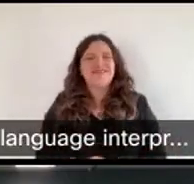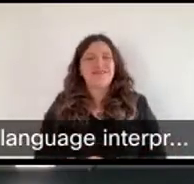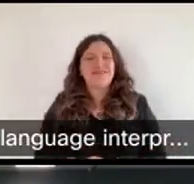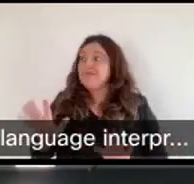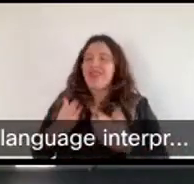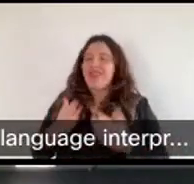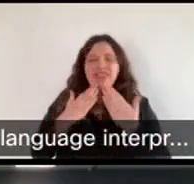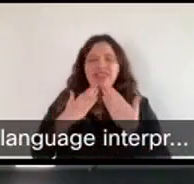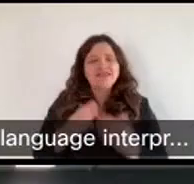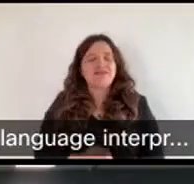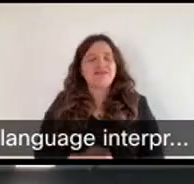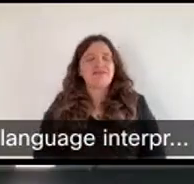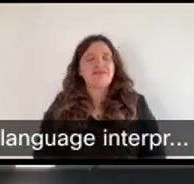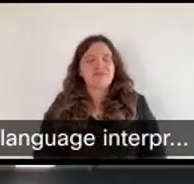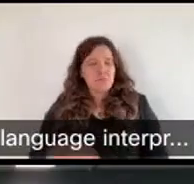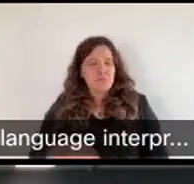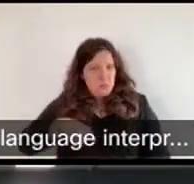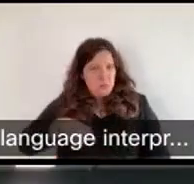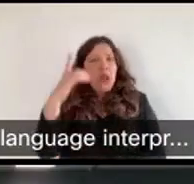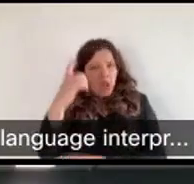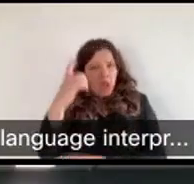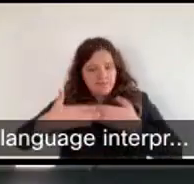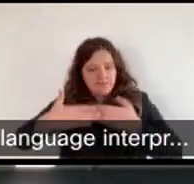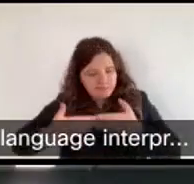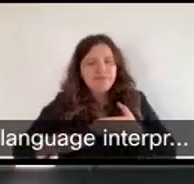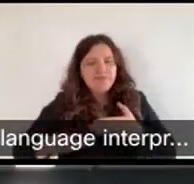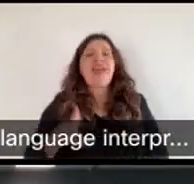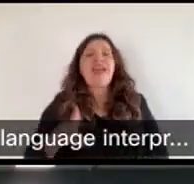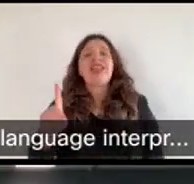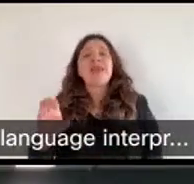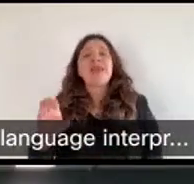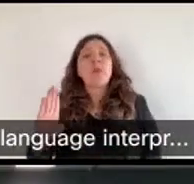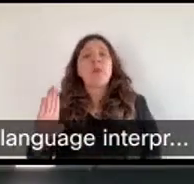Gracias. Vamos a iniciar las presentaciones con Débora Itriago,